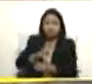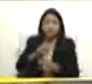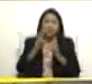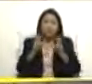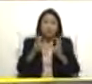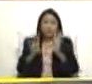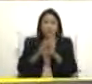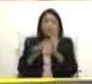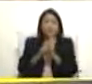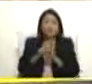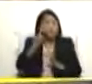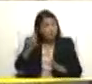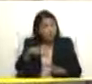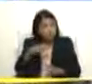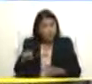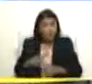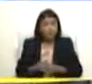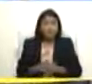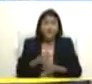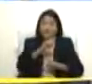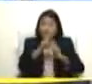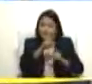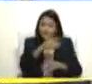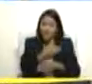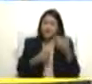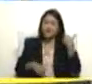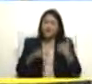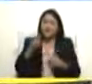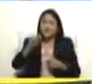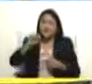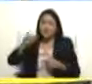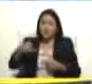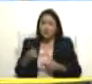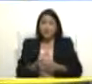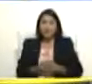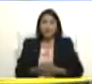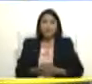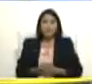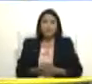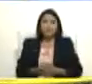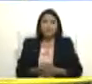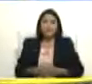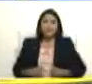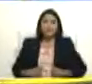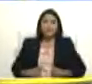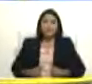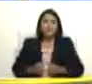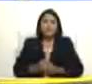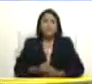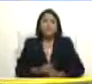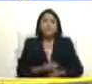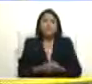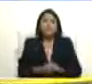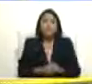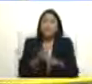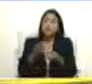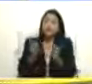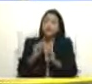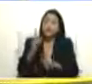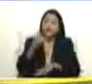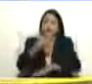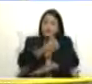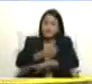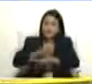doctor Escarrá, ¿es vinculante o no es vinculante un referéndum consultivo? ¿Es vinculante o no es vinculante, rectores, rectoras?